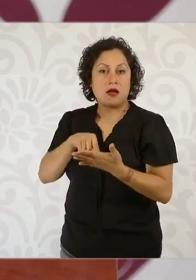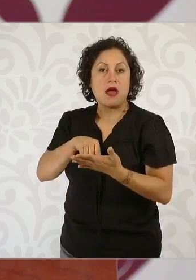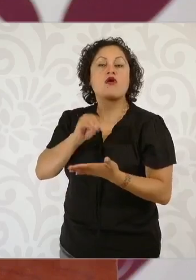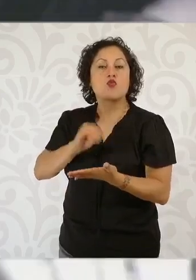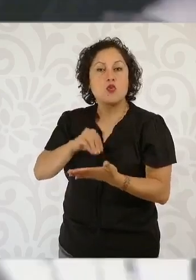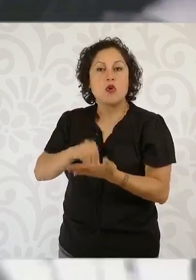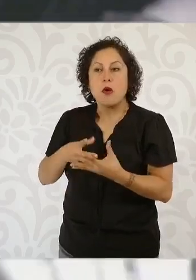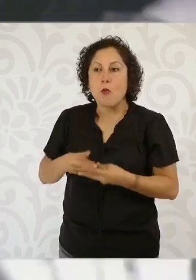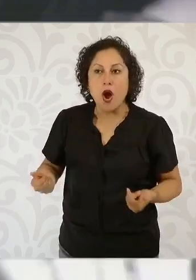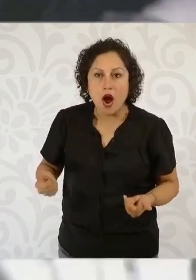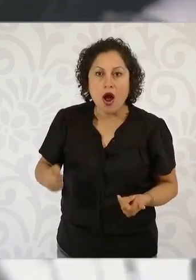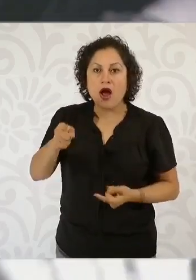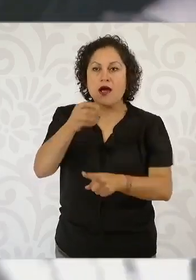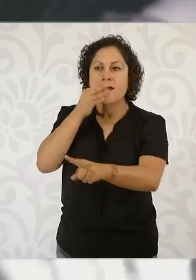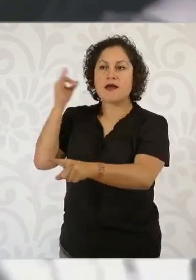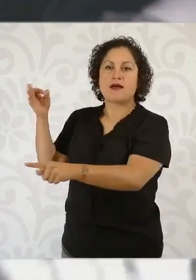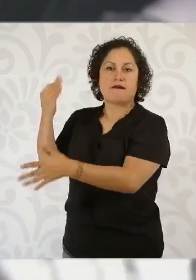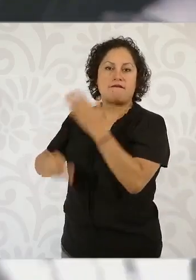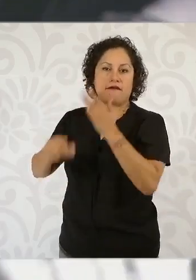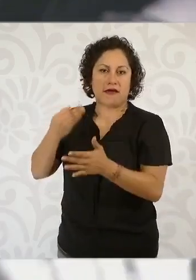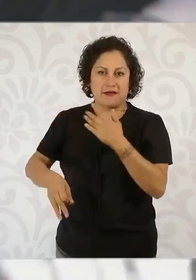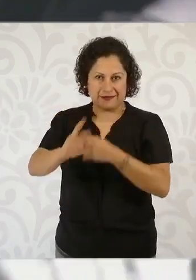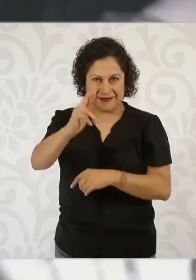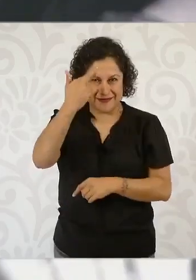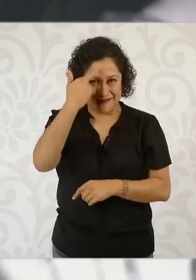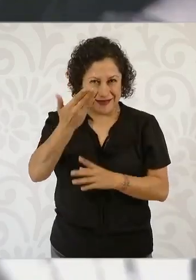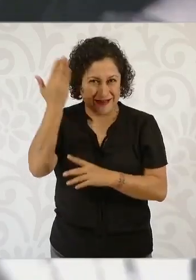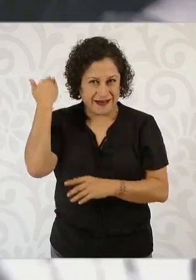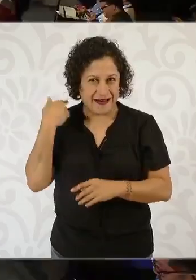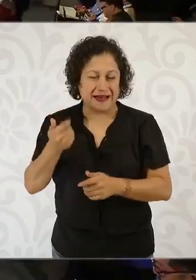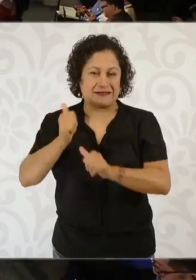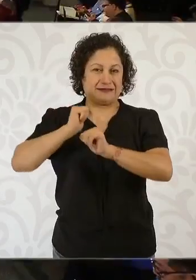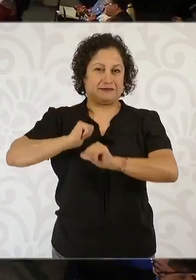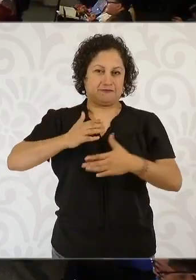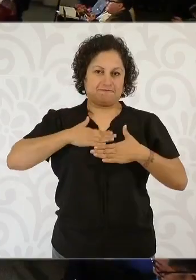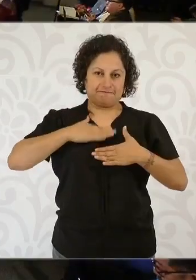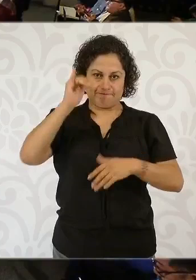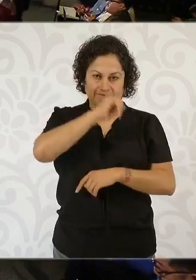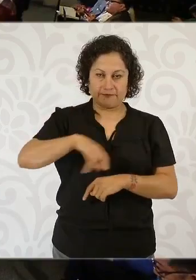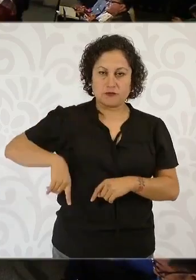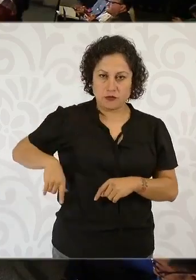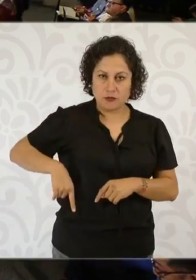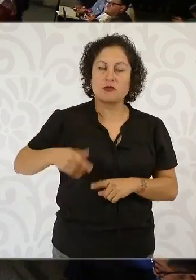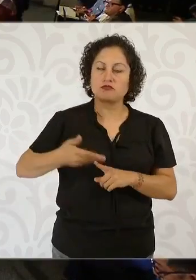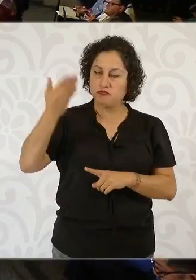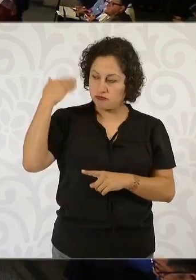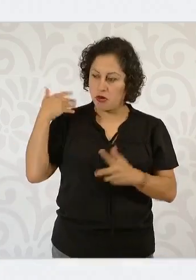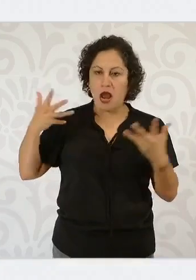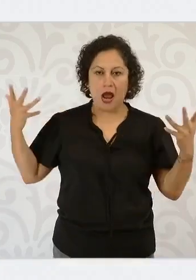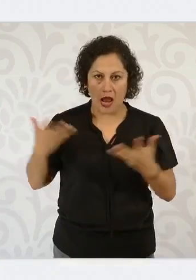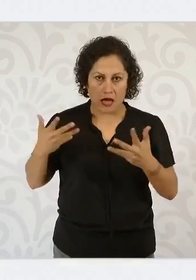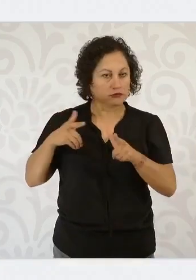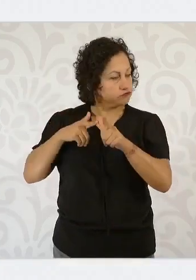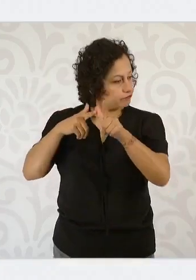la fiscalía que ya habían regresado. Entonces este trabajo se sigue haciendo, se hizo en su momento y se